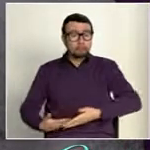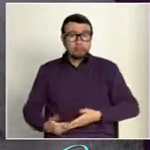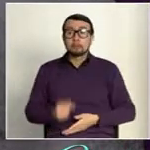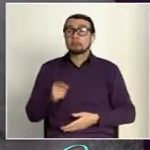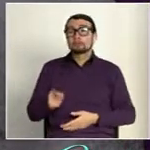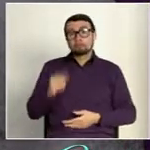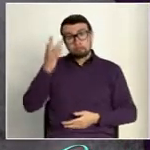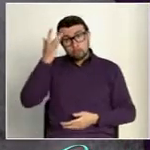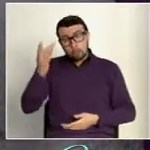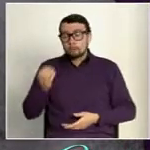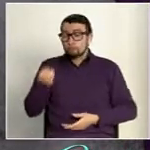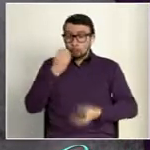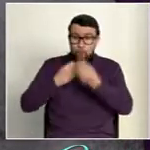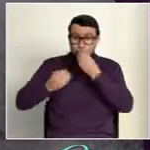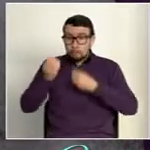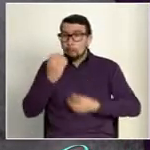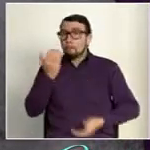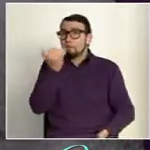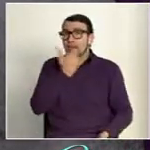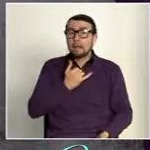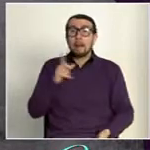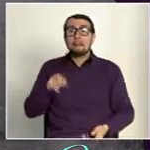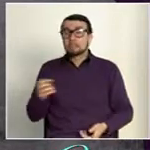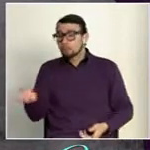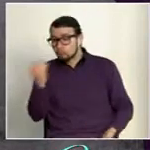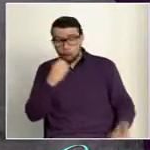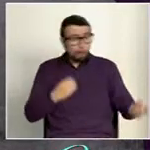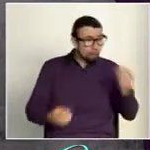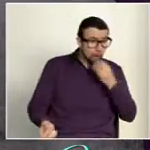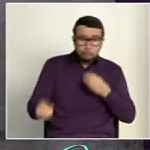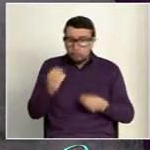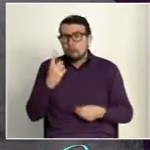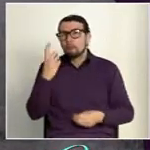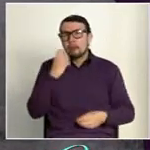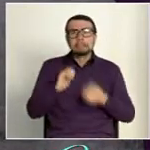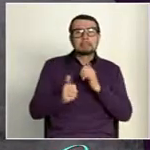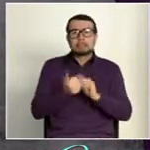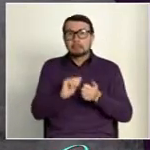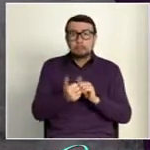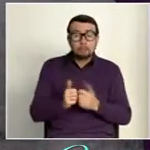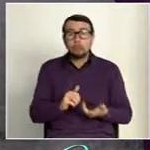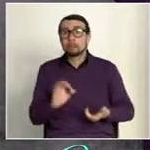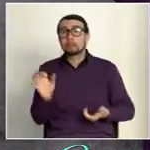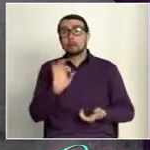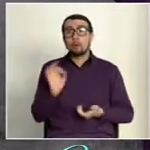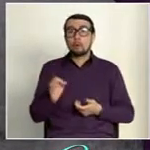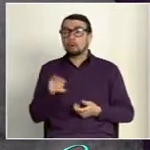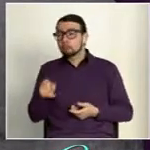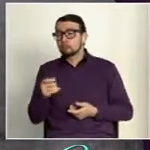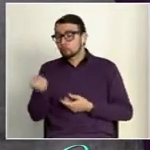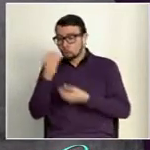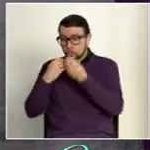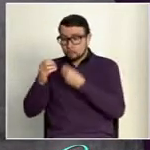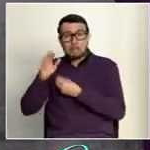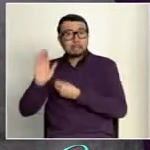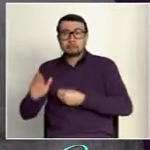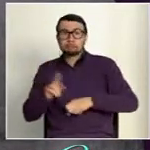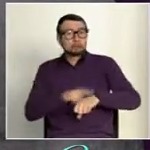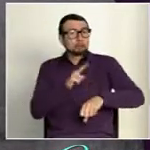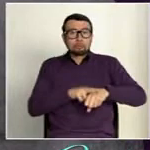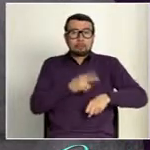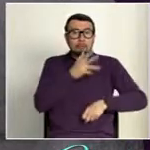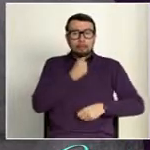mala alimentación, de la mala combinación de alimentos, de la falta de deporte, de la alimentación sintética. Hoy alguien me